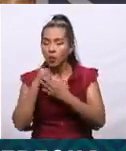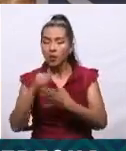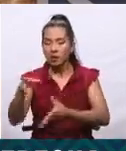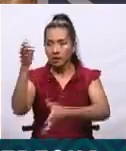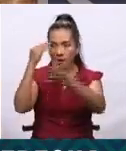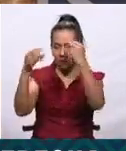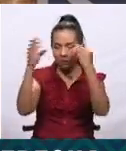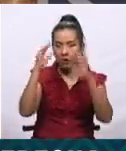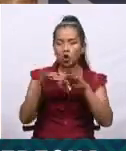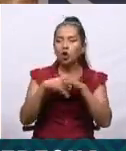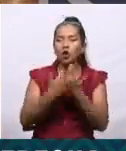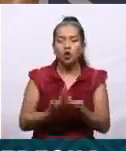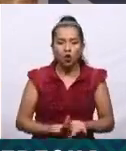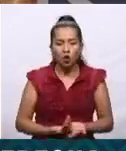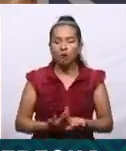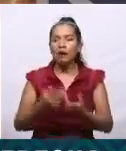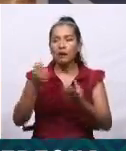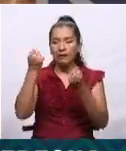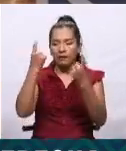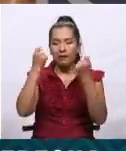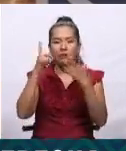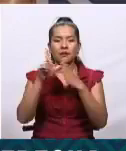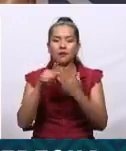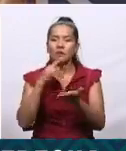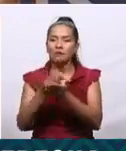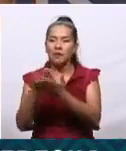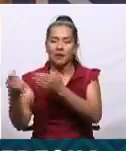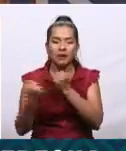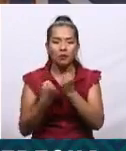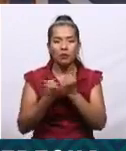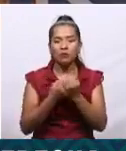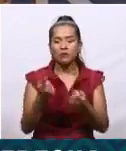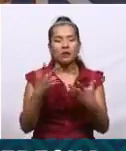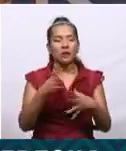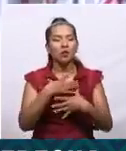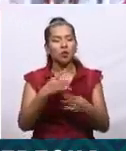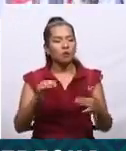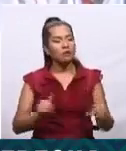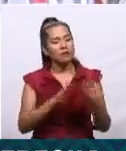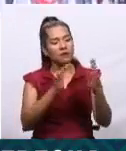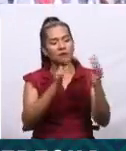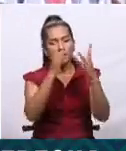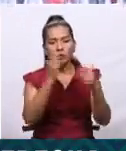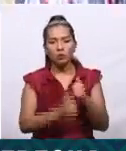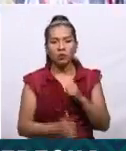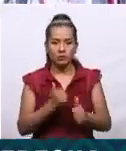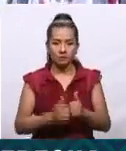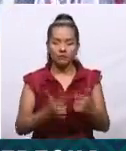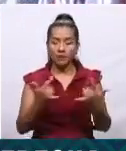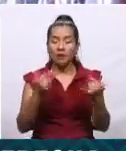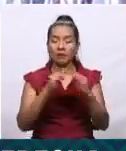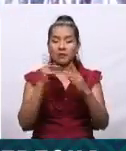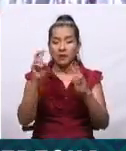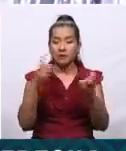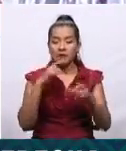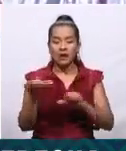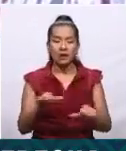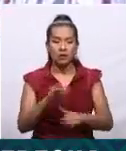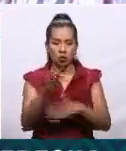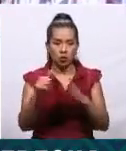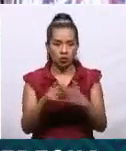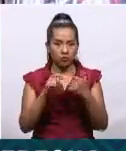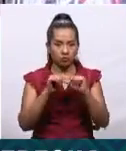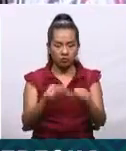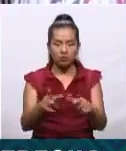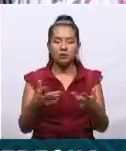doctrina para seguir adelante con este movimiento que a ellos les gusta, que es la confrontación. La Conferencia Política de Acción Conservadora está